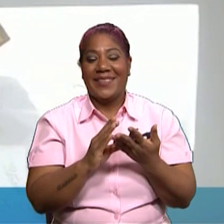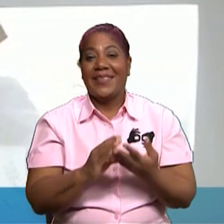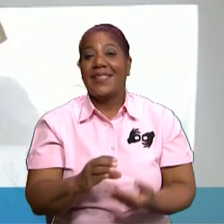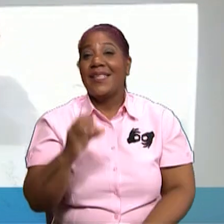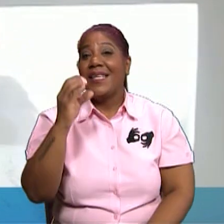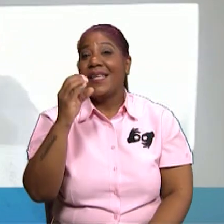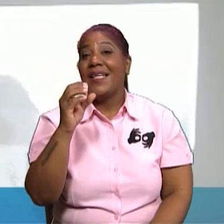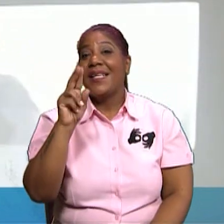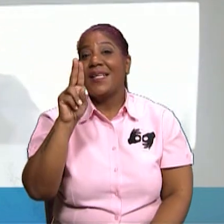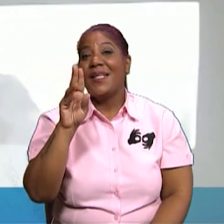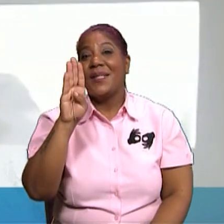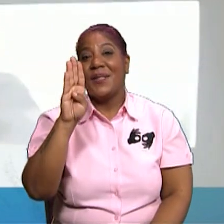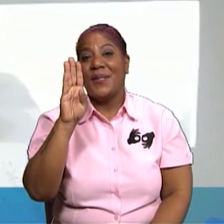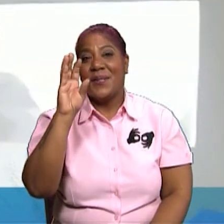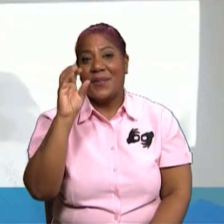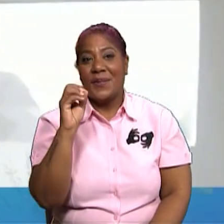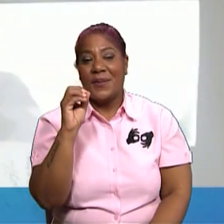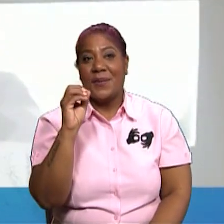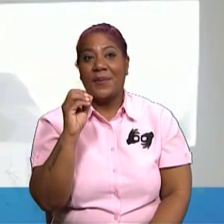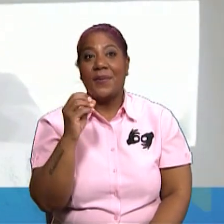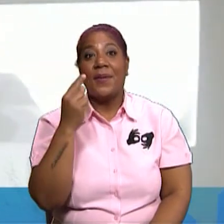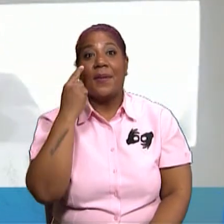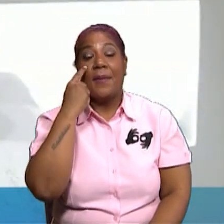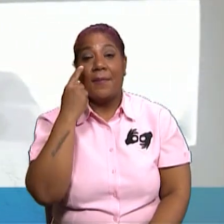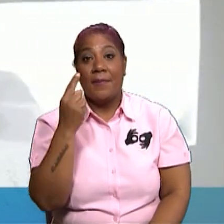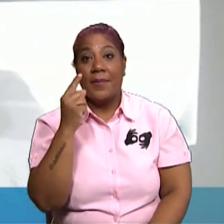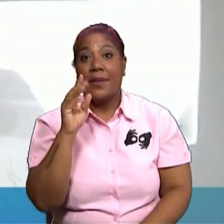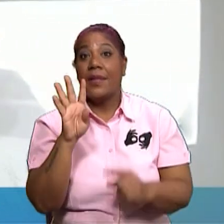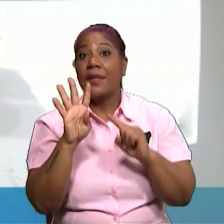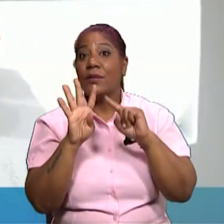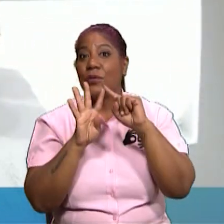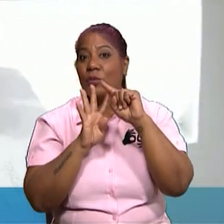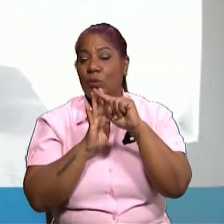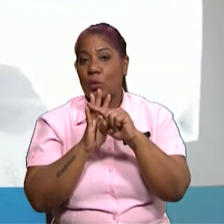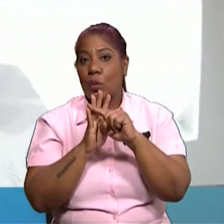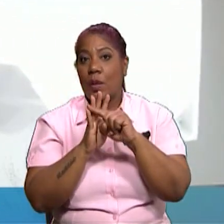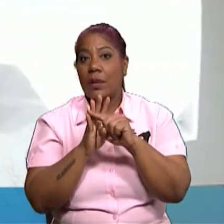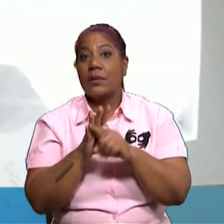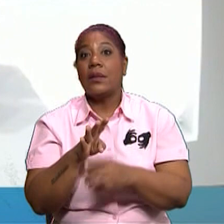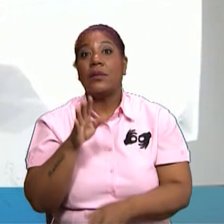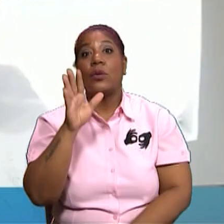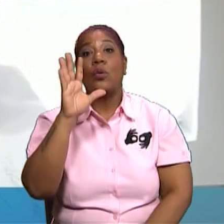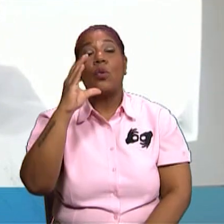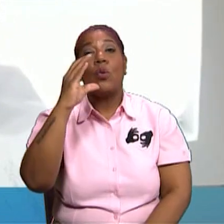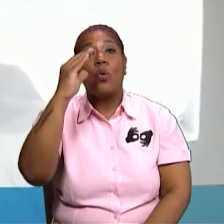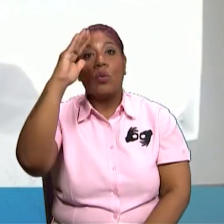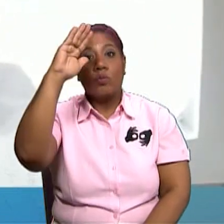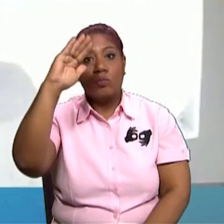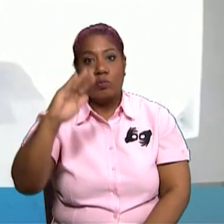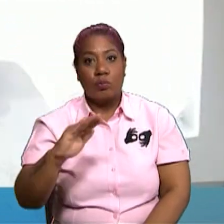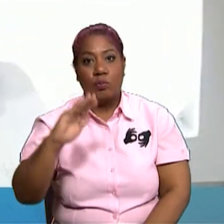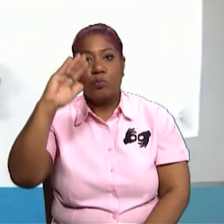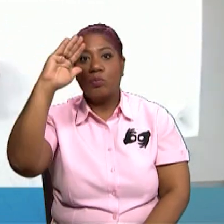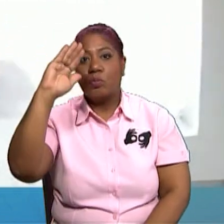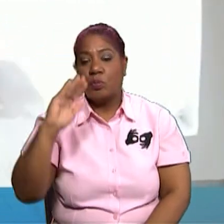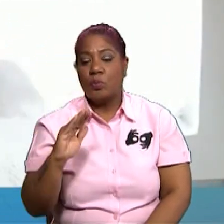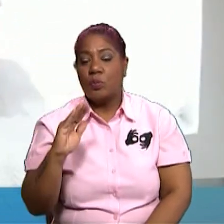El cubo tiene 6 caras. Las caras son cuadradas y del mismo tamaño.